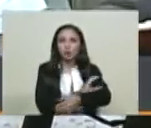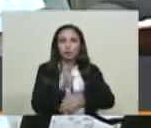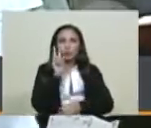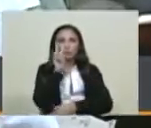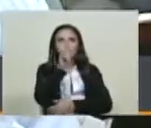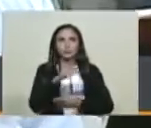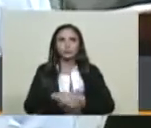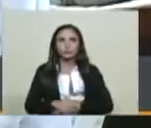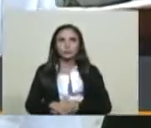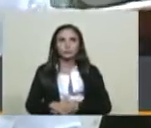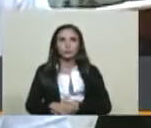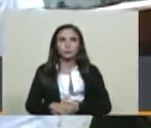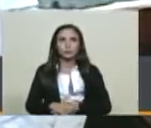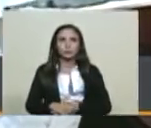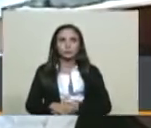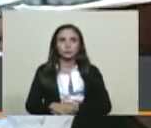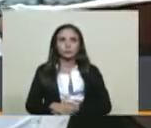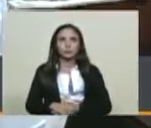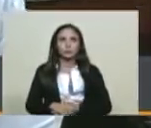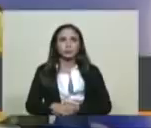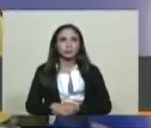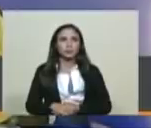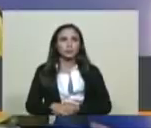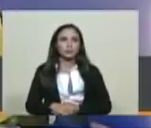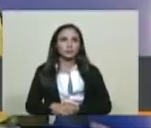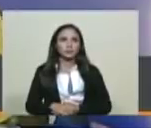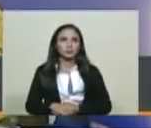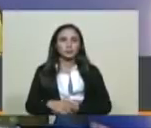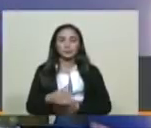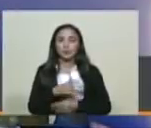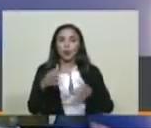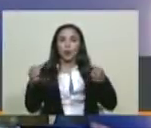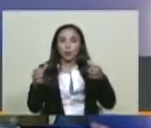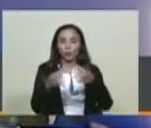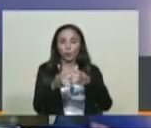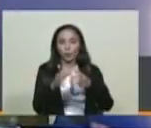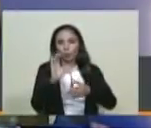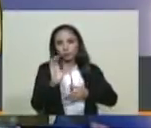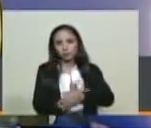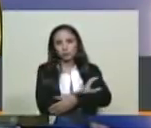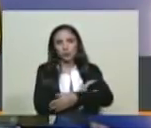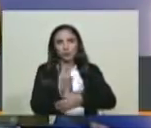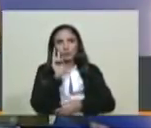El Mundito y su combo. La Orquesta Celestial.